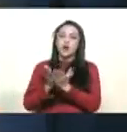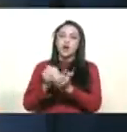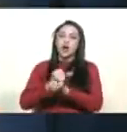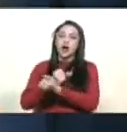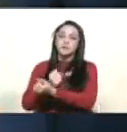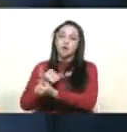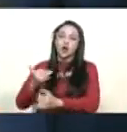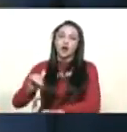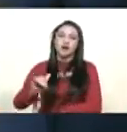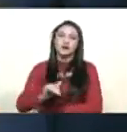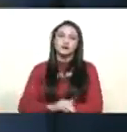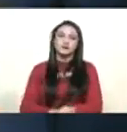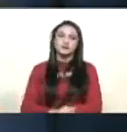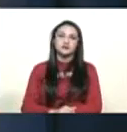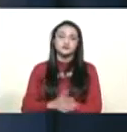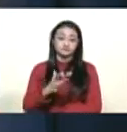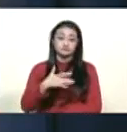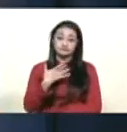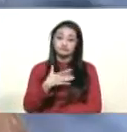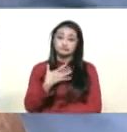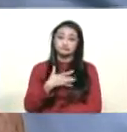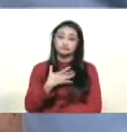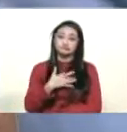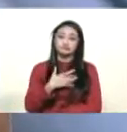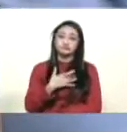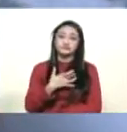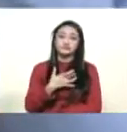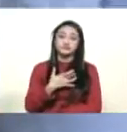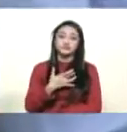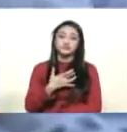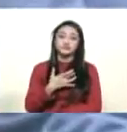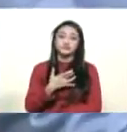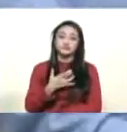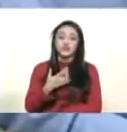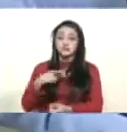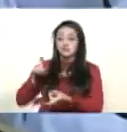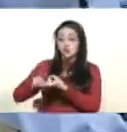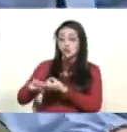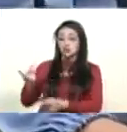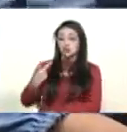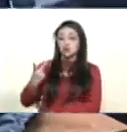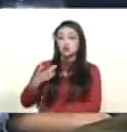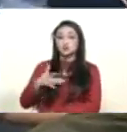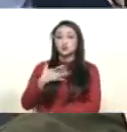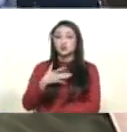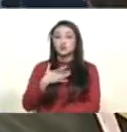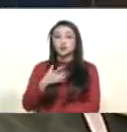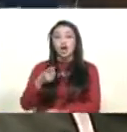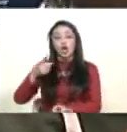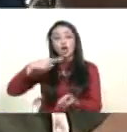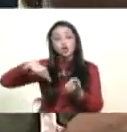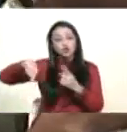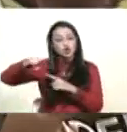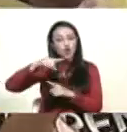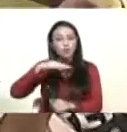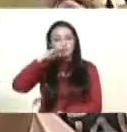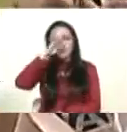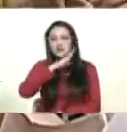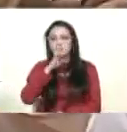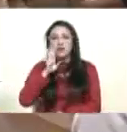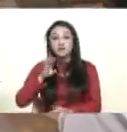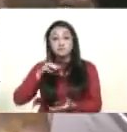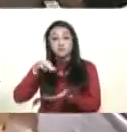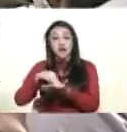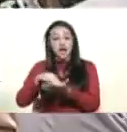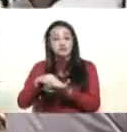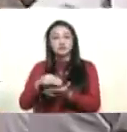amados. Y ese sentimiento que podemos tener Duraska y yo, queremos que todos los padres y las madres de Miranda lo